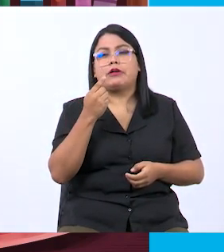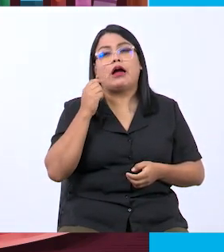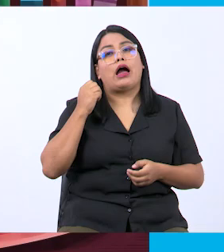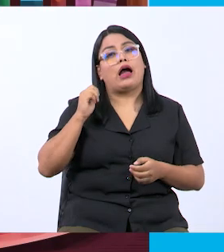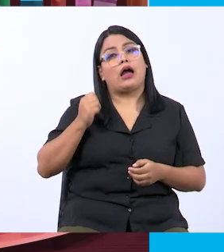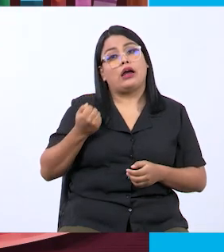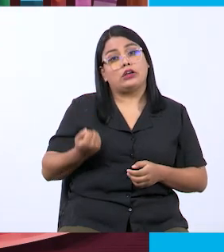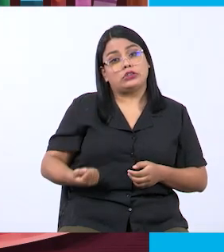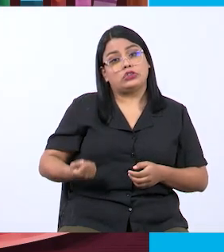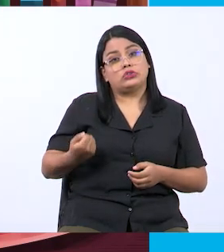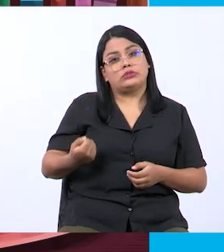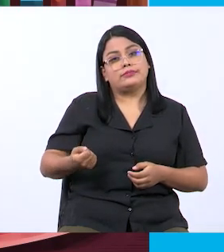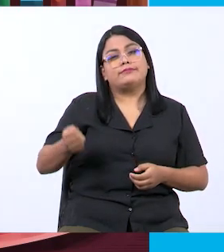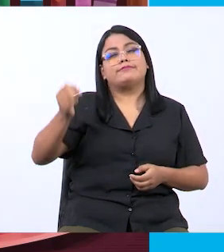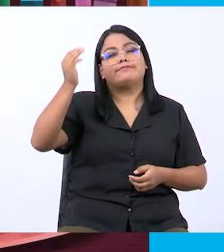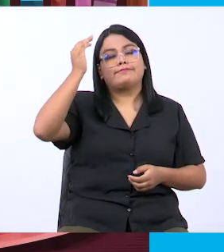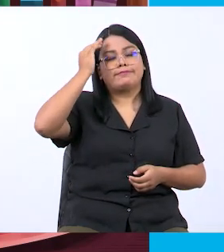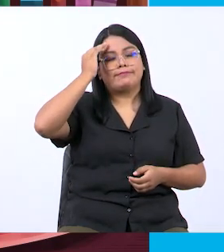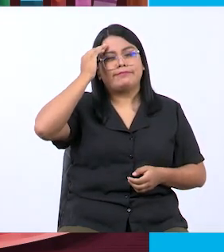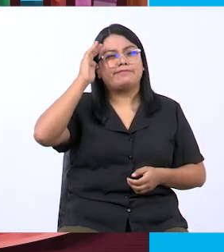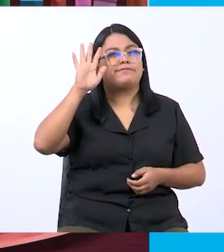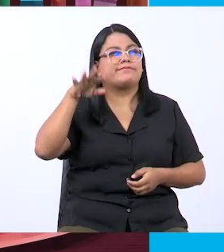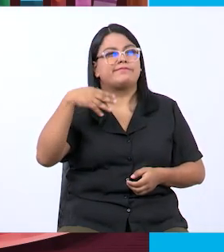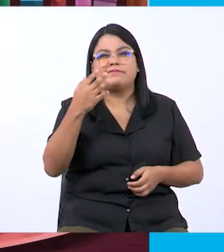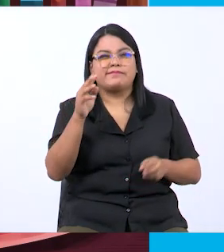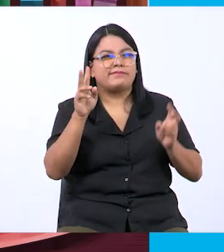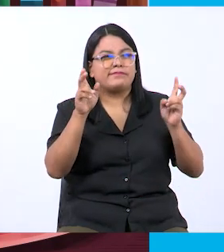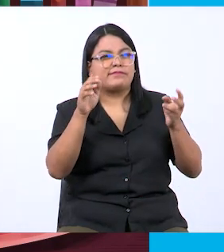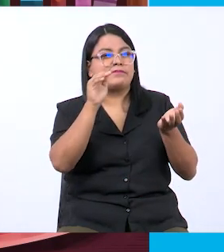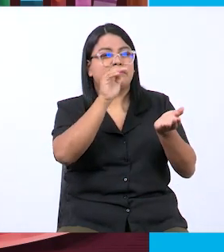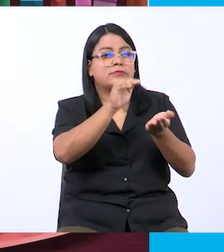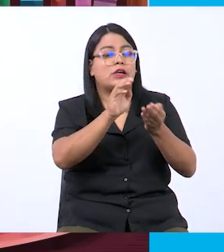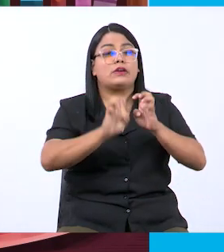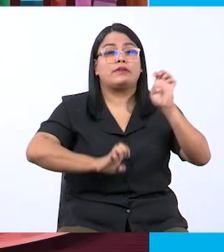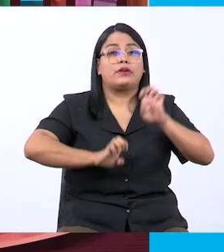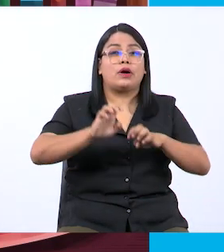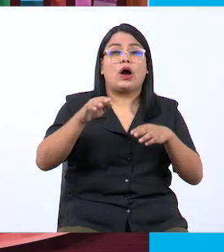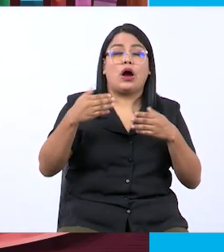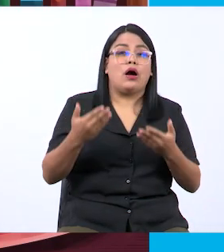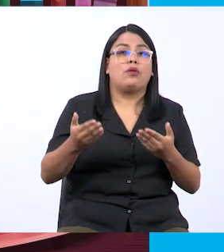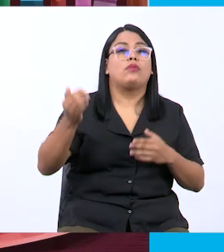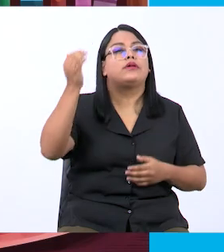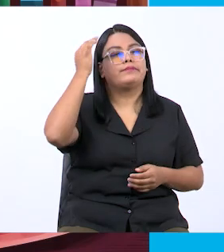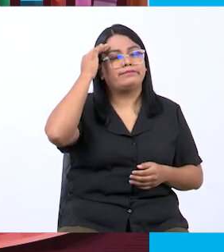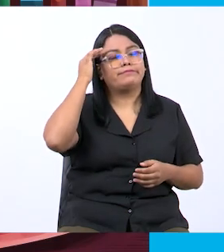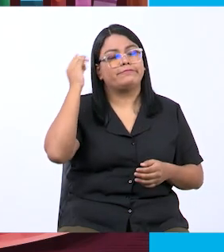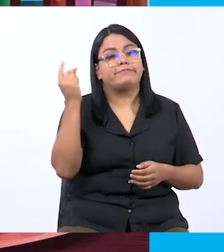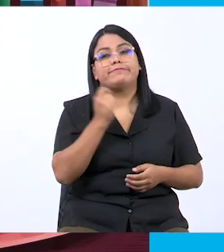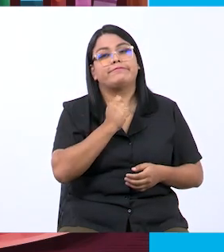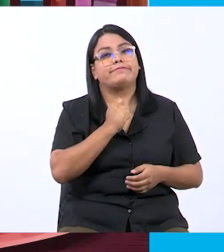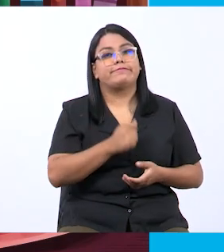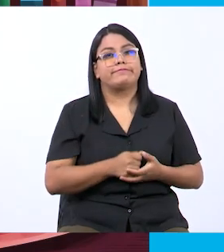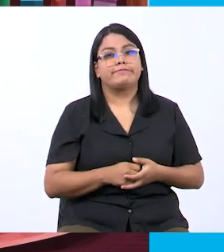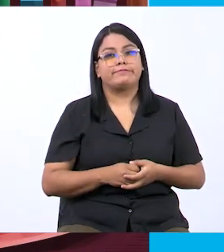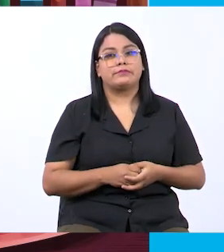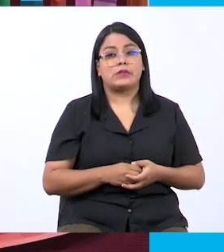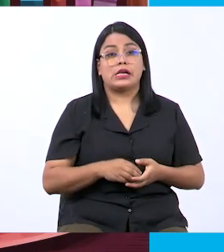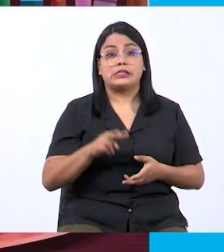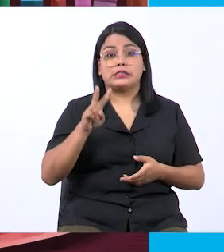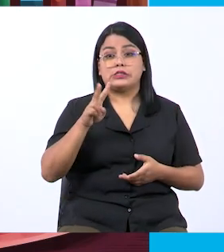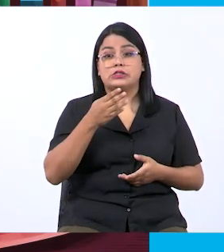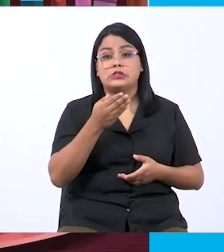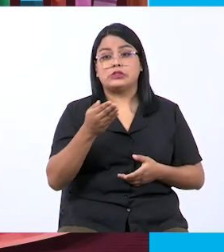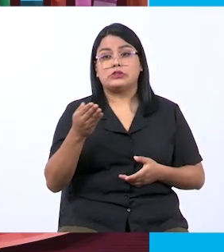familiarizar al estudiantado con lo que estudiará en la unidad y cómo será evaluada su producción textual. Estas